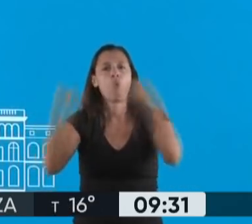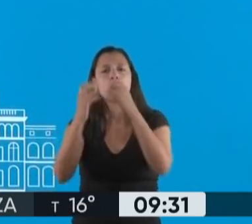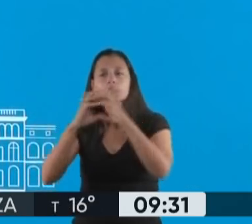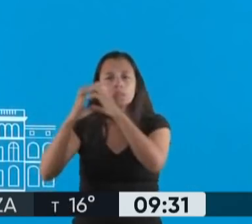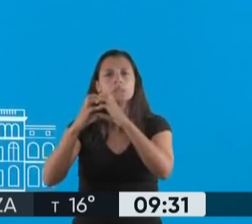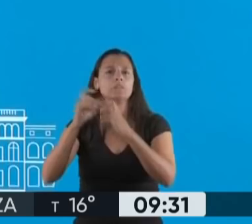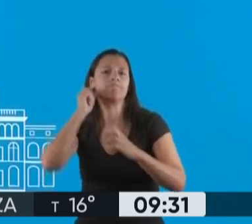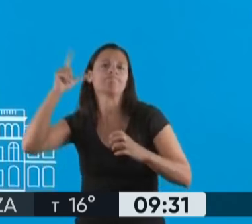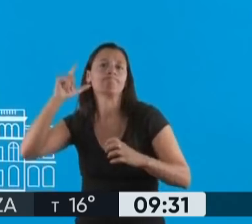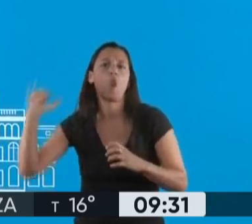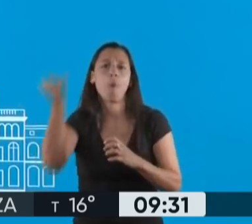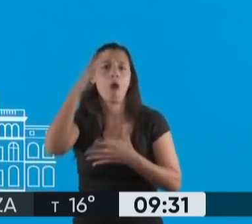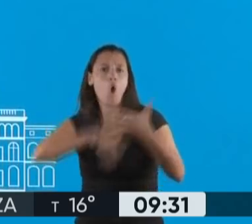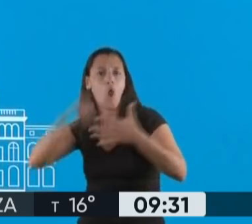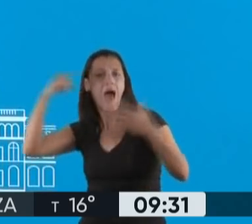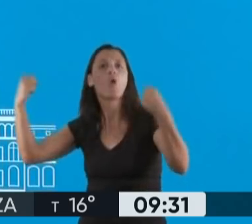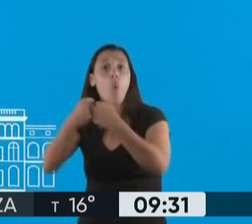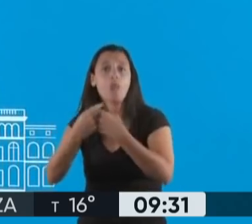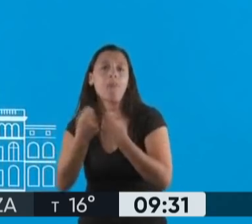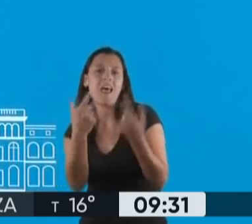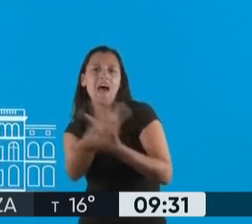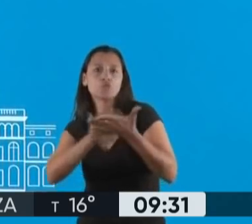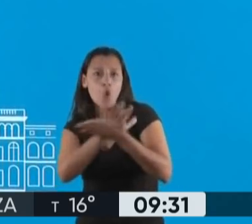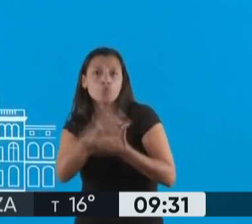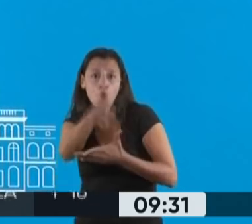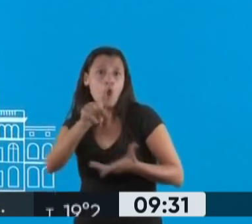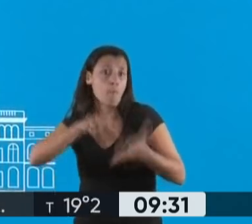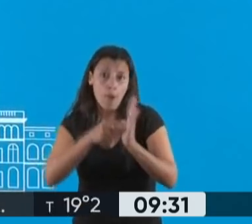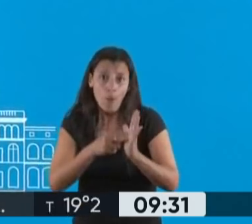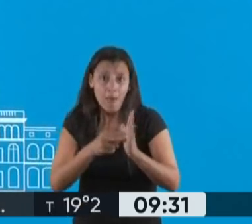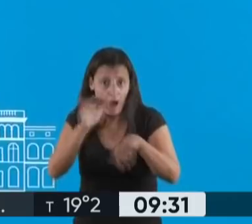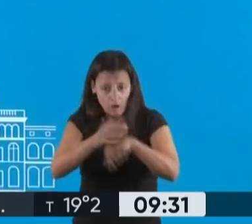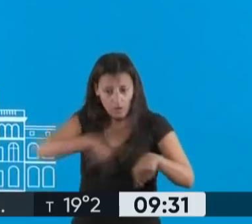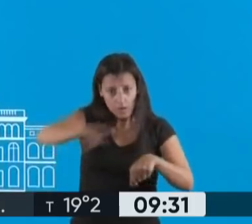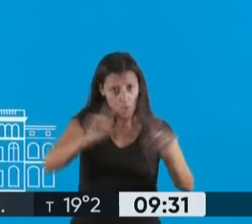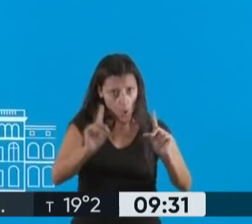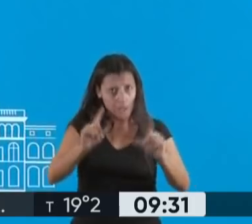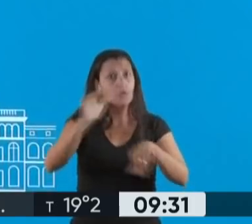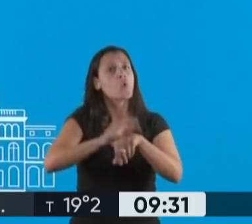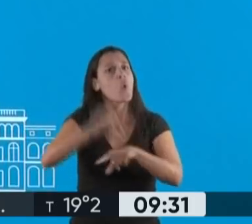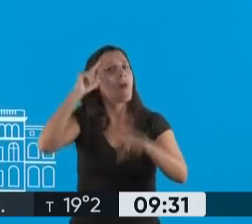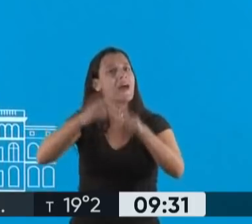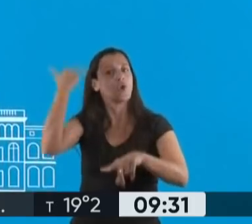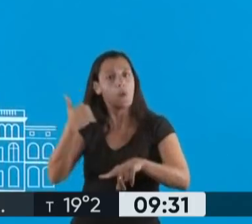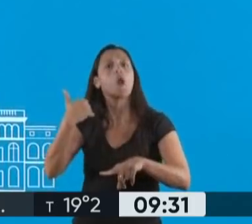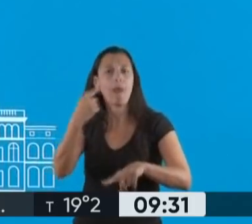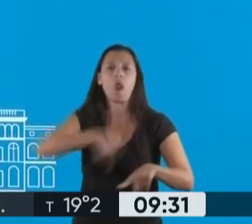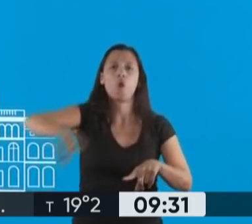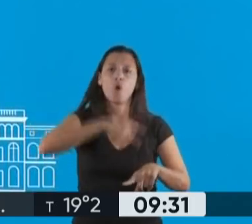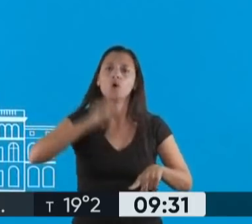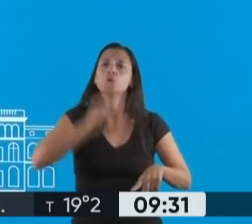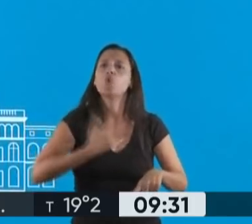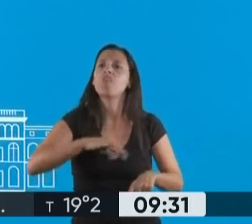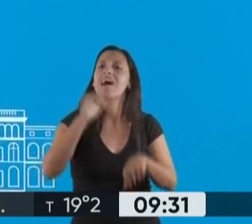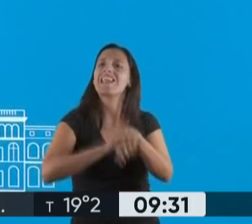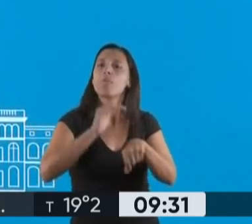mejor solución posible para resolver un problema que nosotros no generamos, pero que tenemos la responsabilidad política, ciudadana,